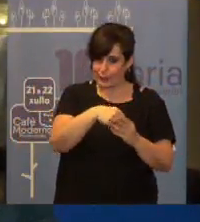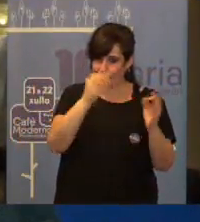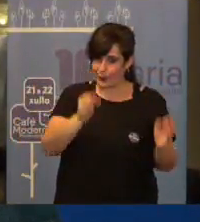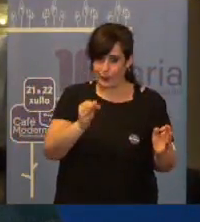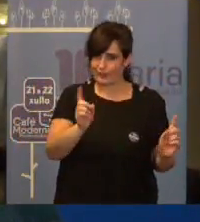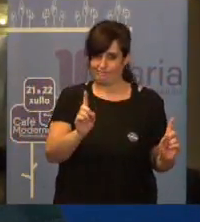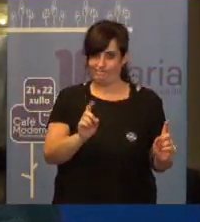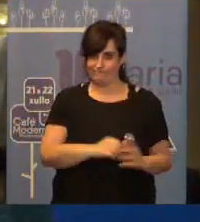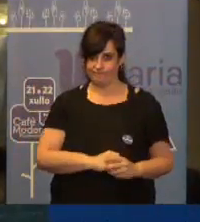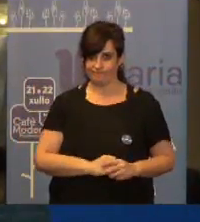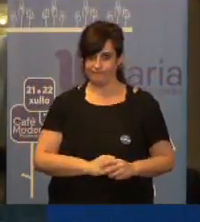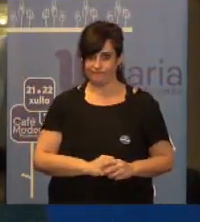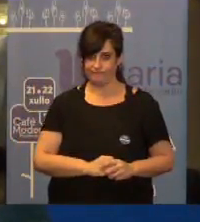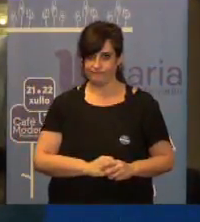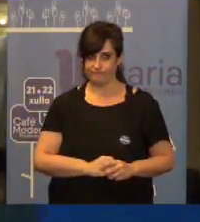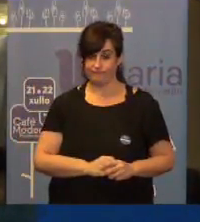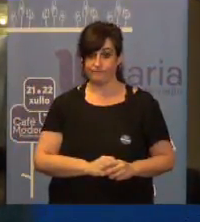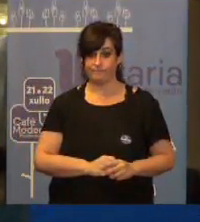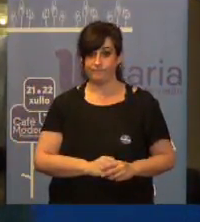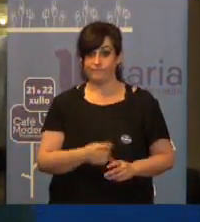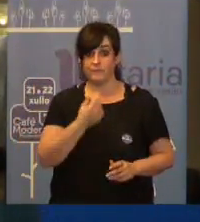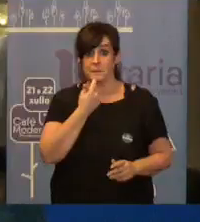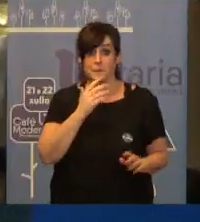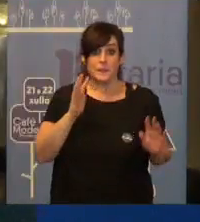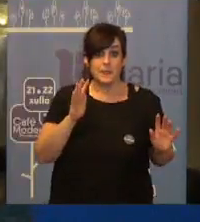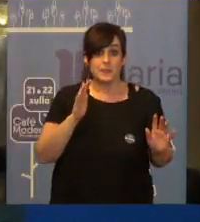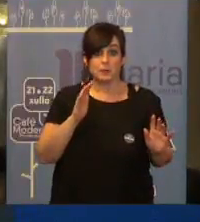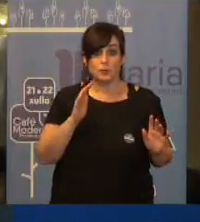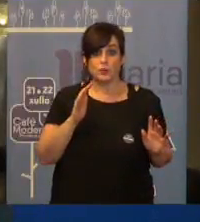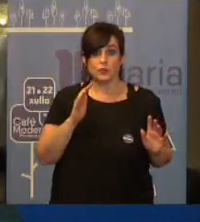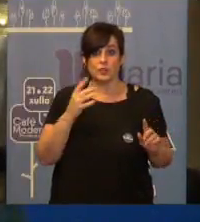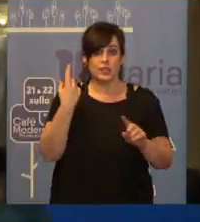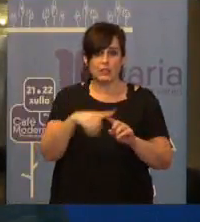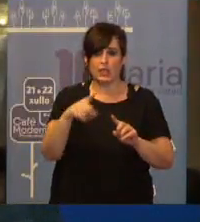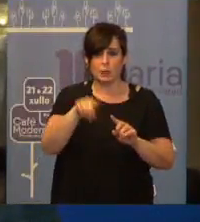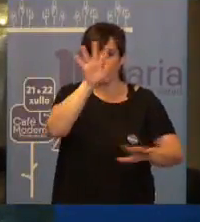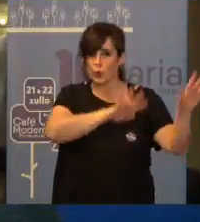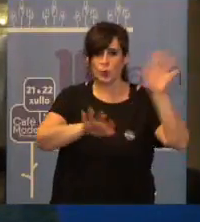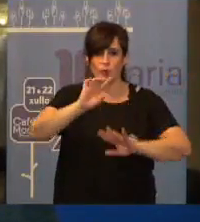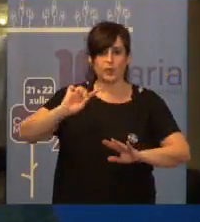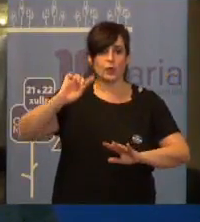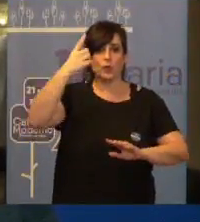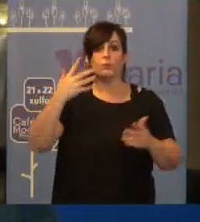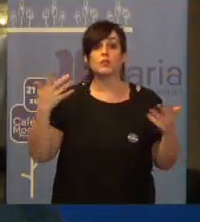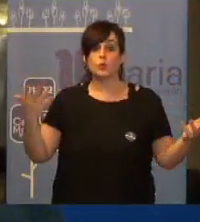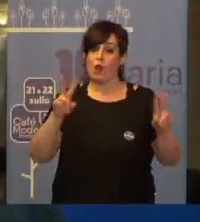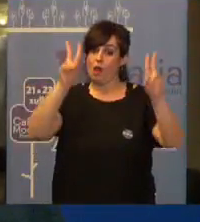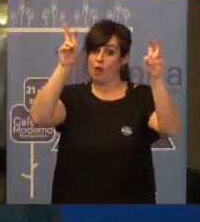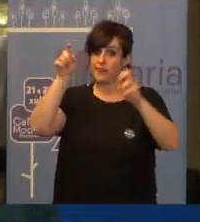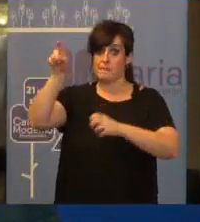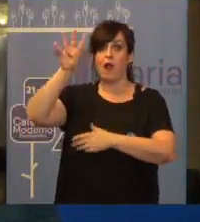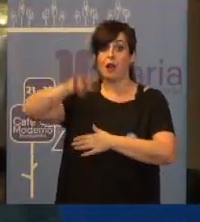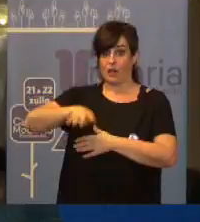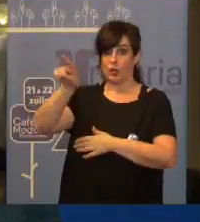verdade. Digamos, o elemento máis complicado que ten é o tema catalán, que é un